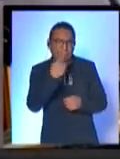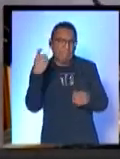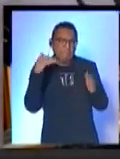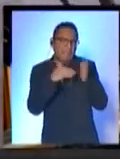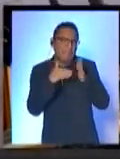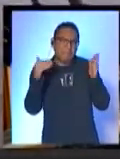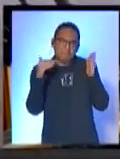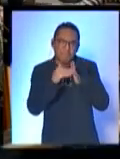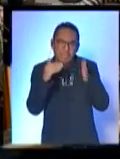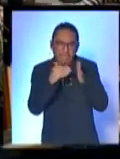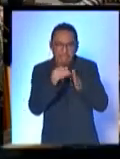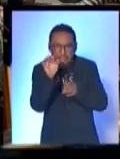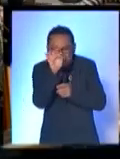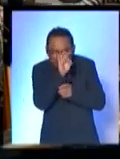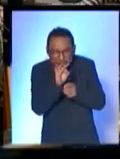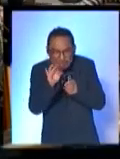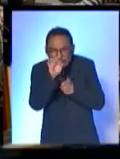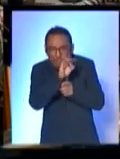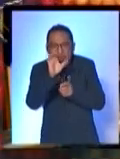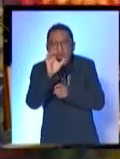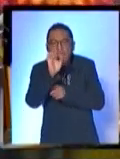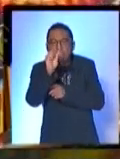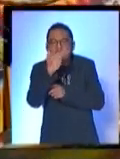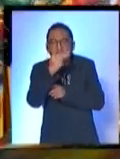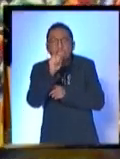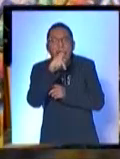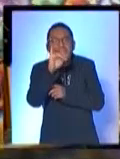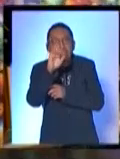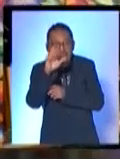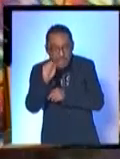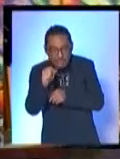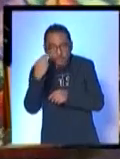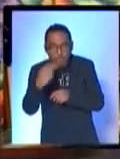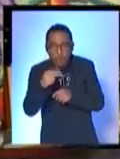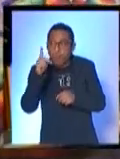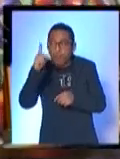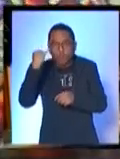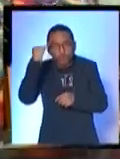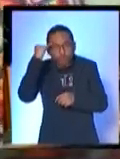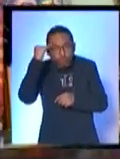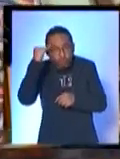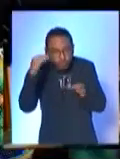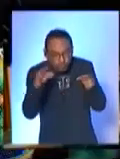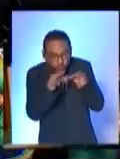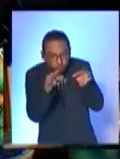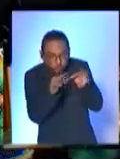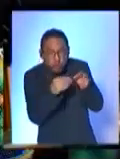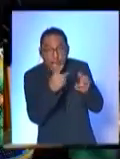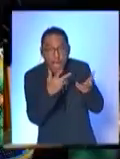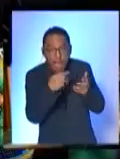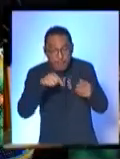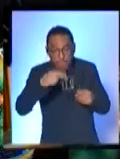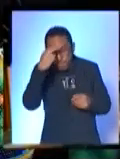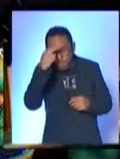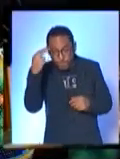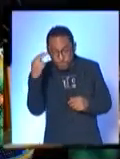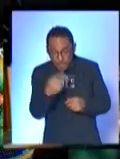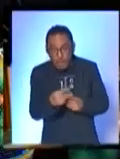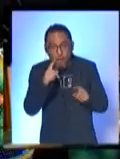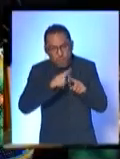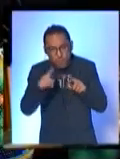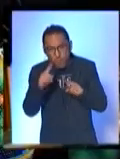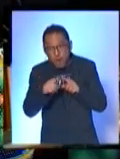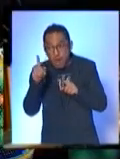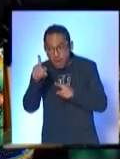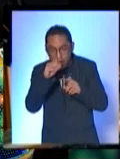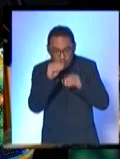cientos de miles de chaquiras por los artesanos guiraricas es presentado en Pasiones por México. Una colección de piezas